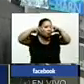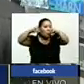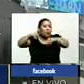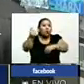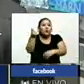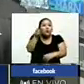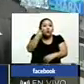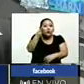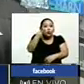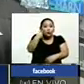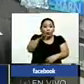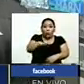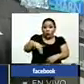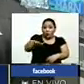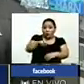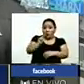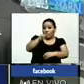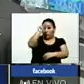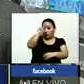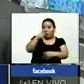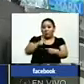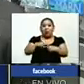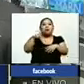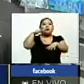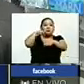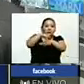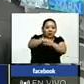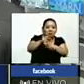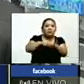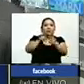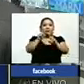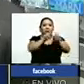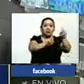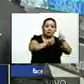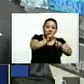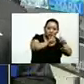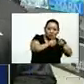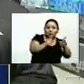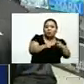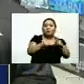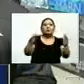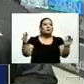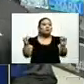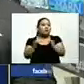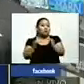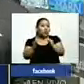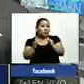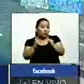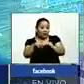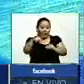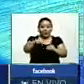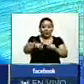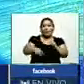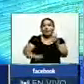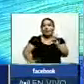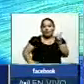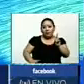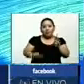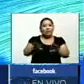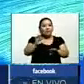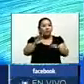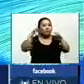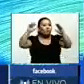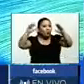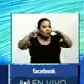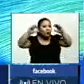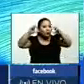principalmente al norte del territorio nacional, lugares como Chalatenango, Santa Ana al norte, también al sur de San Salvador. Hemos tenido algunas